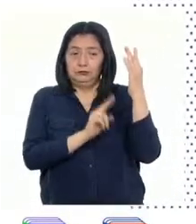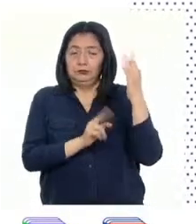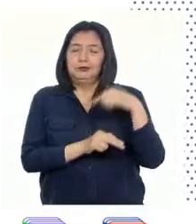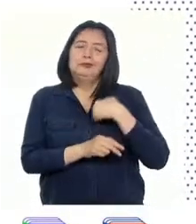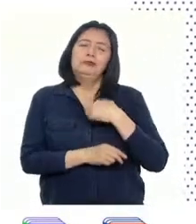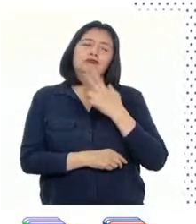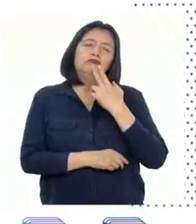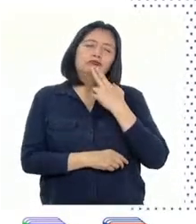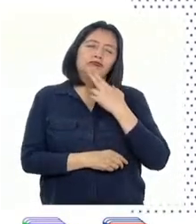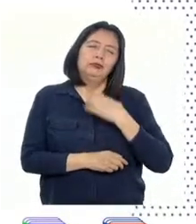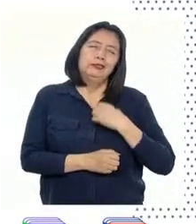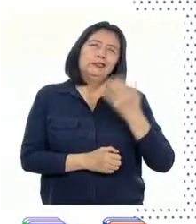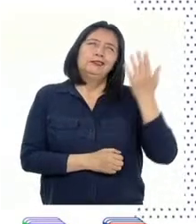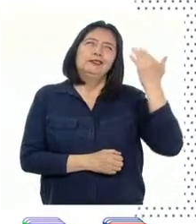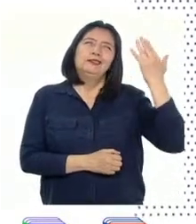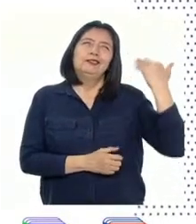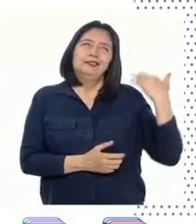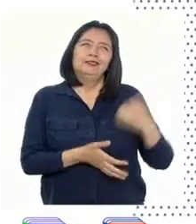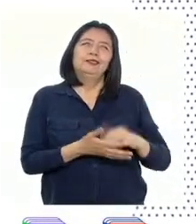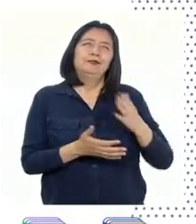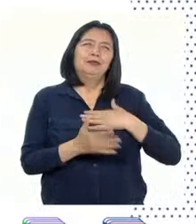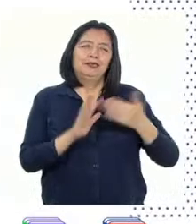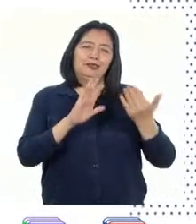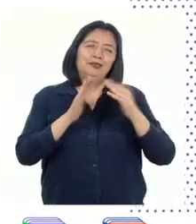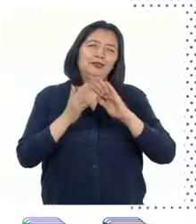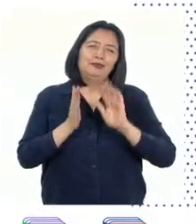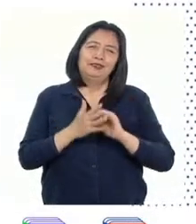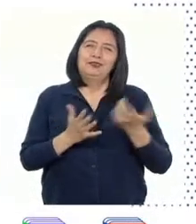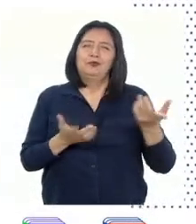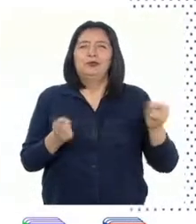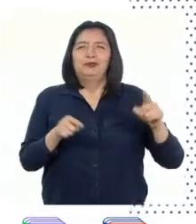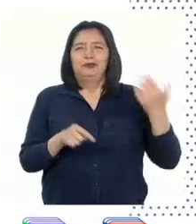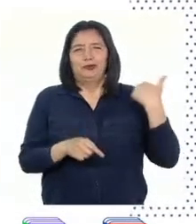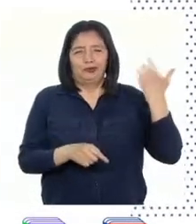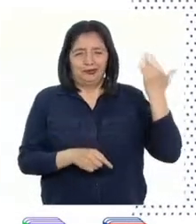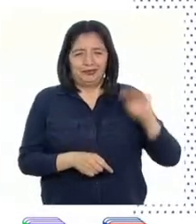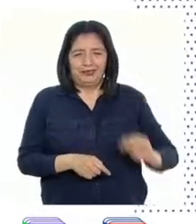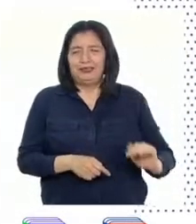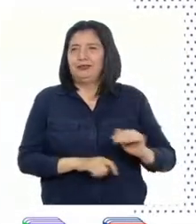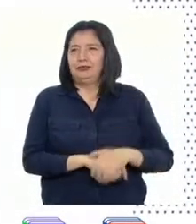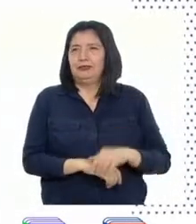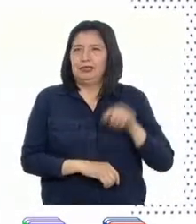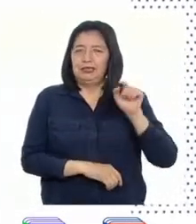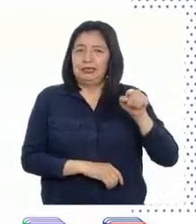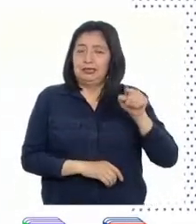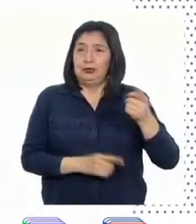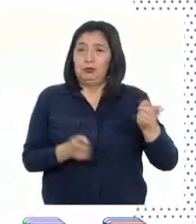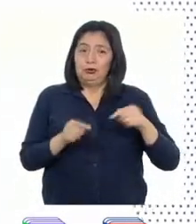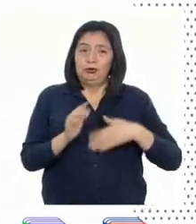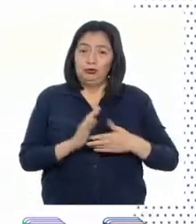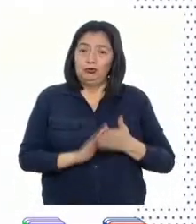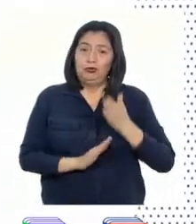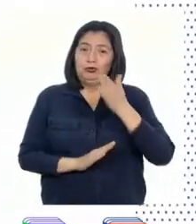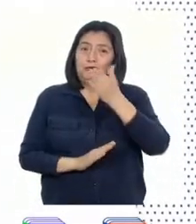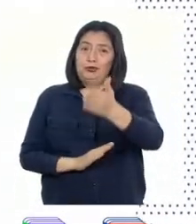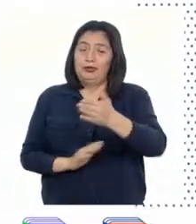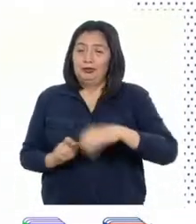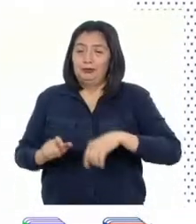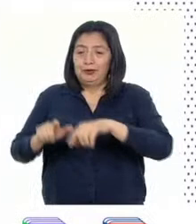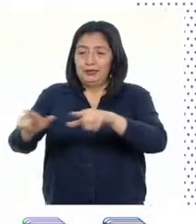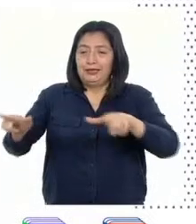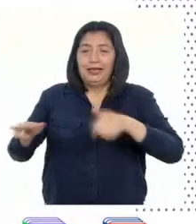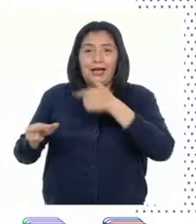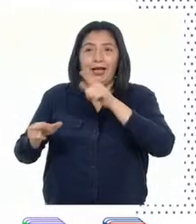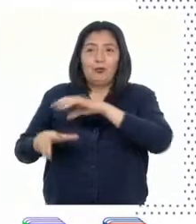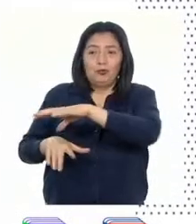mucha nostalgia de las cosas que pasé en mi comunidad durante mi niñez. Ahí, cuando iba a bañarme a la cocha o